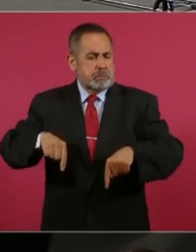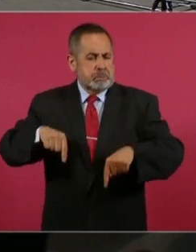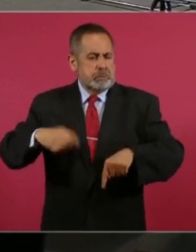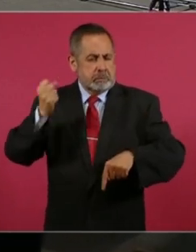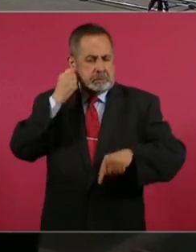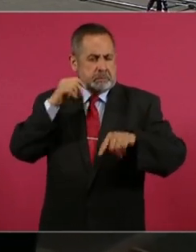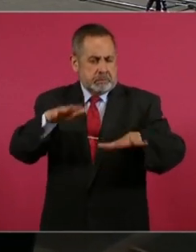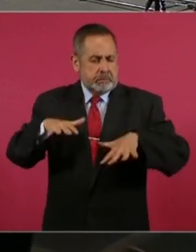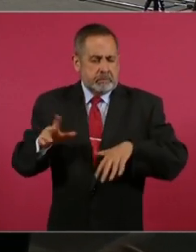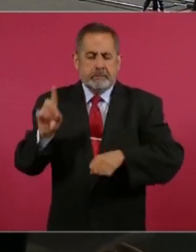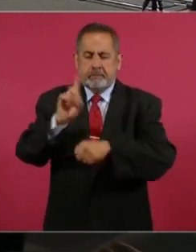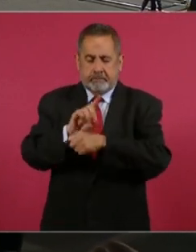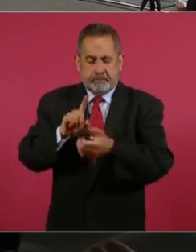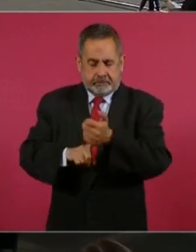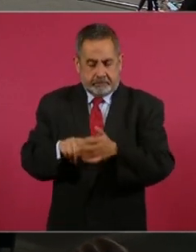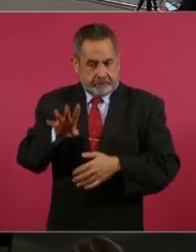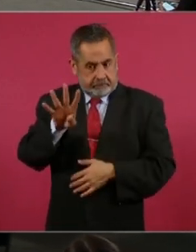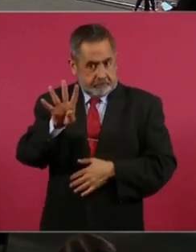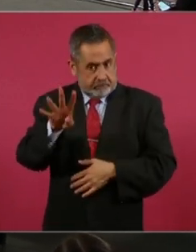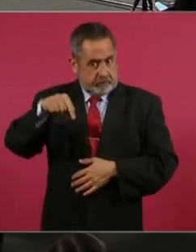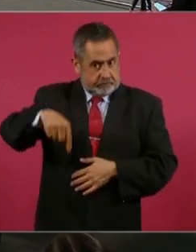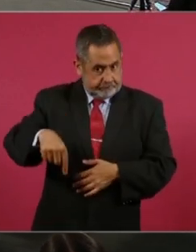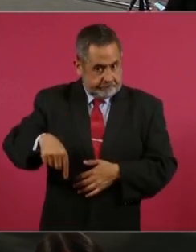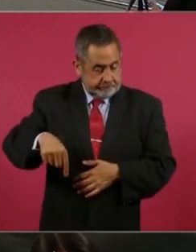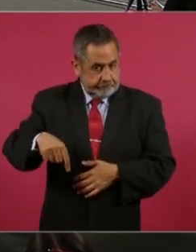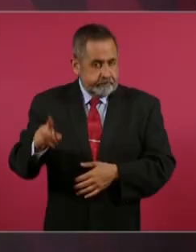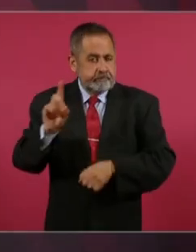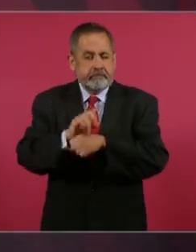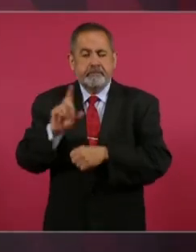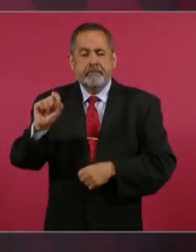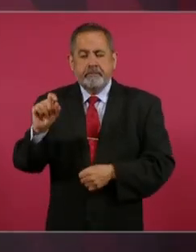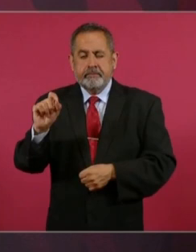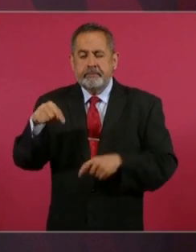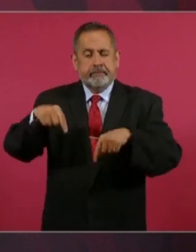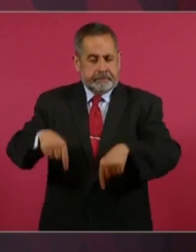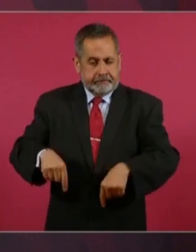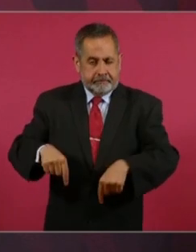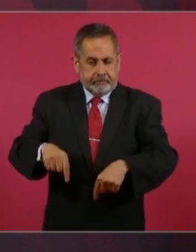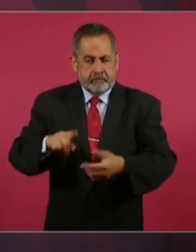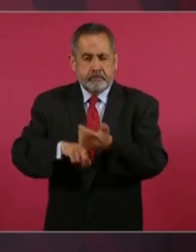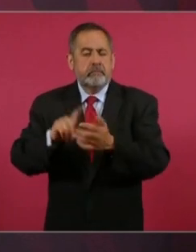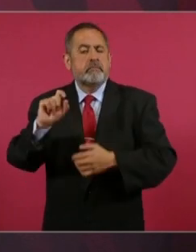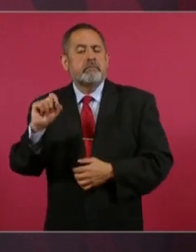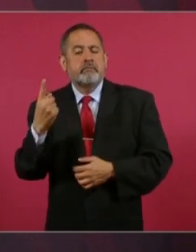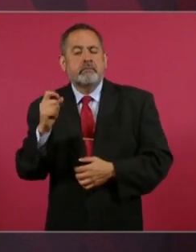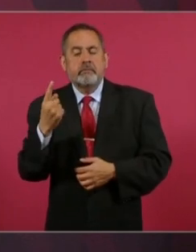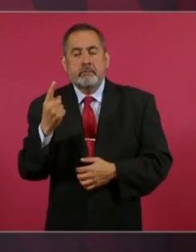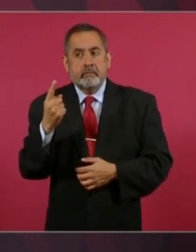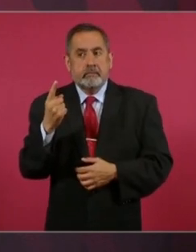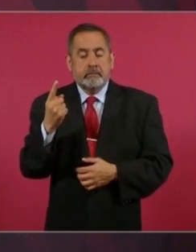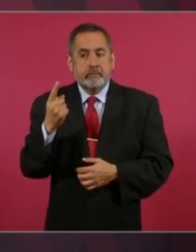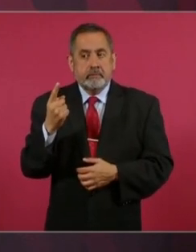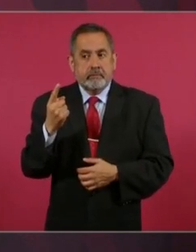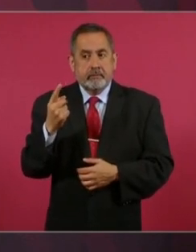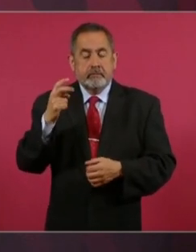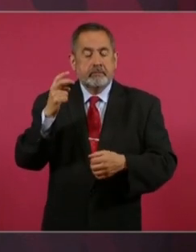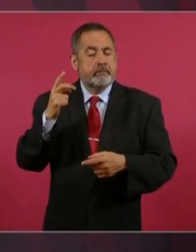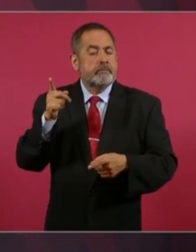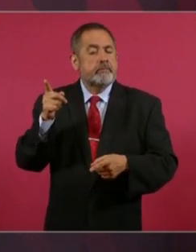el 18, 19 aquí, 20 aquí, 21,